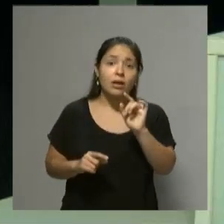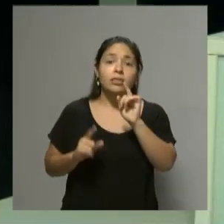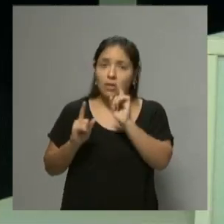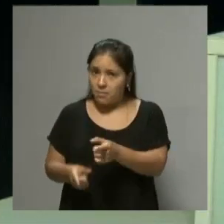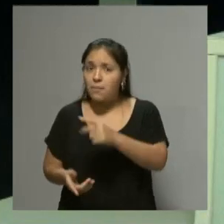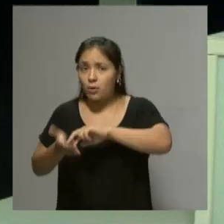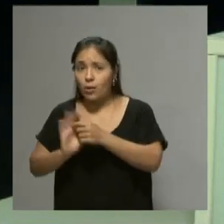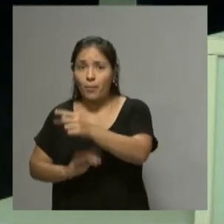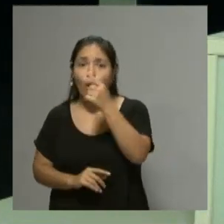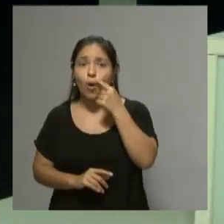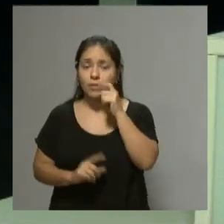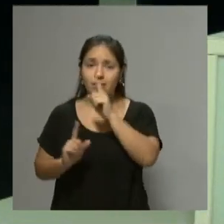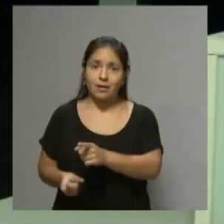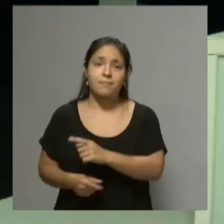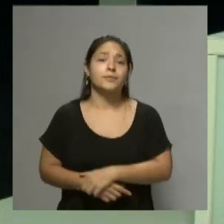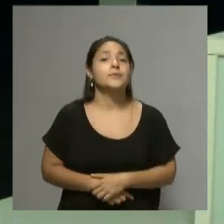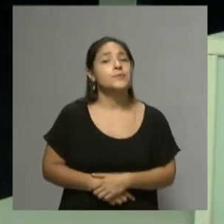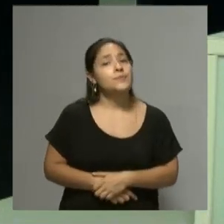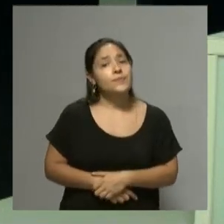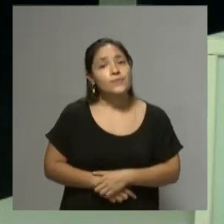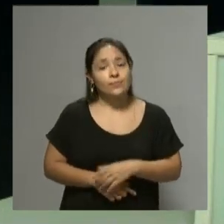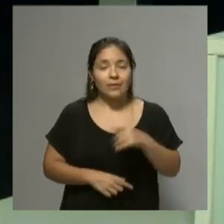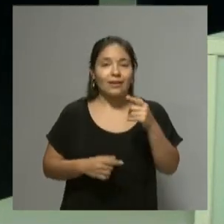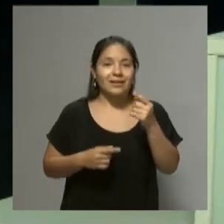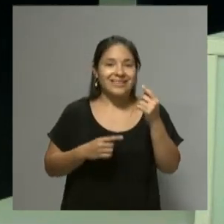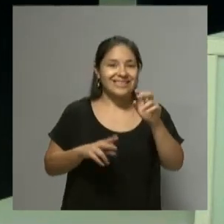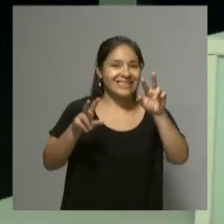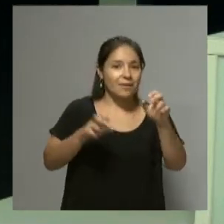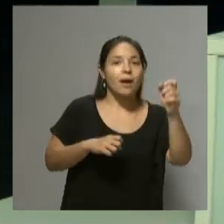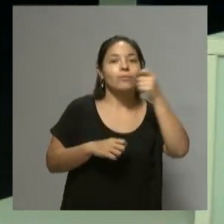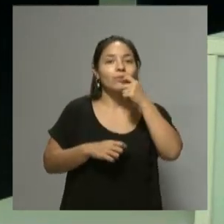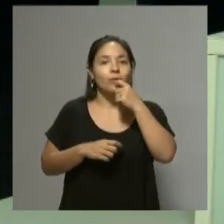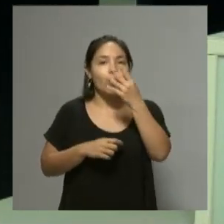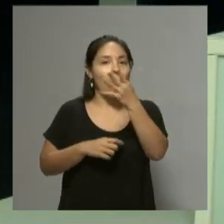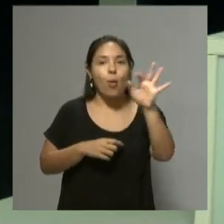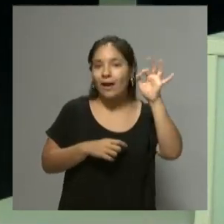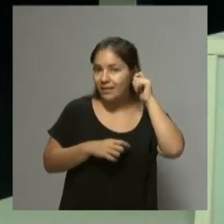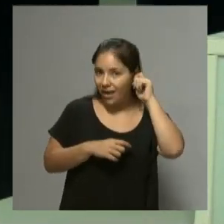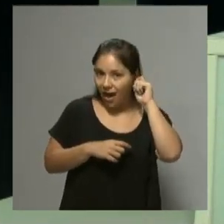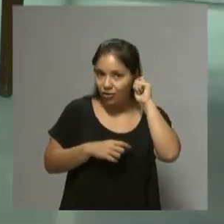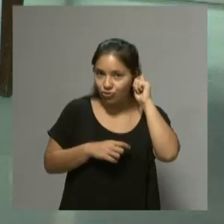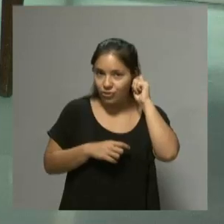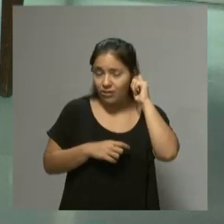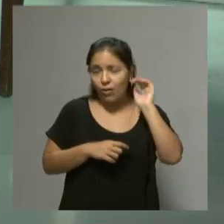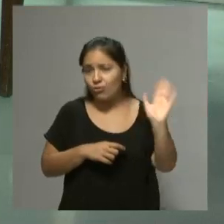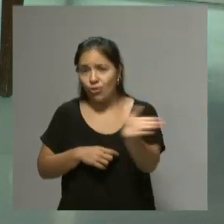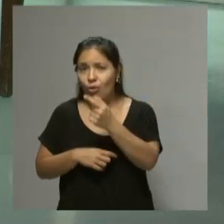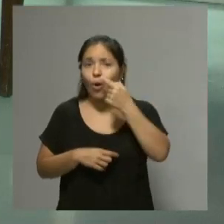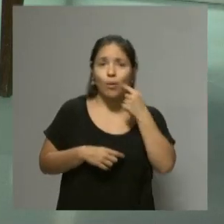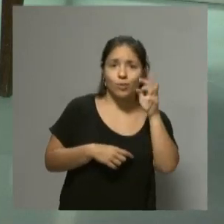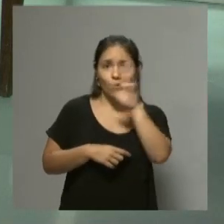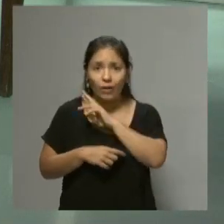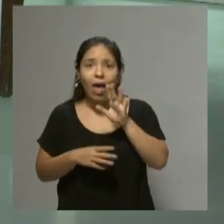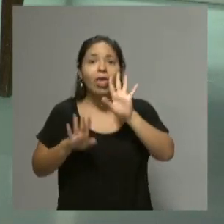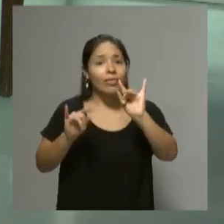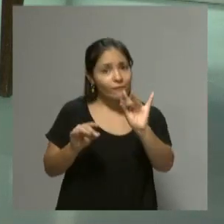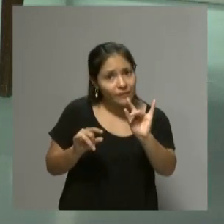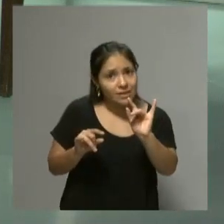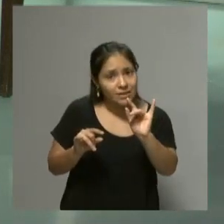ese caso la edad es condicionante tanto para hombres como para mujeres. Digo, después de los 40 es todo un tema. Porque además no tenés el timing con